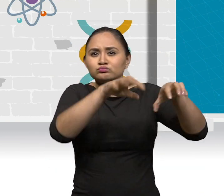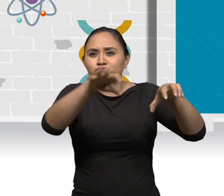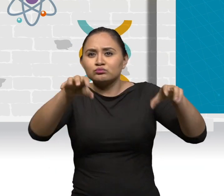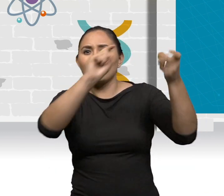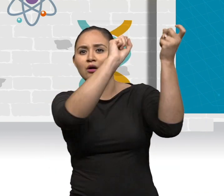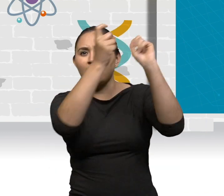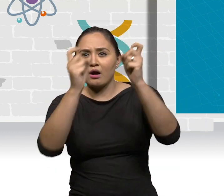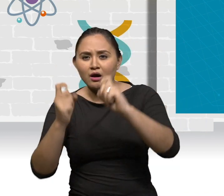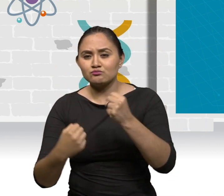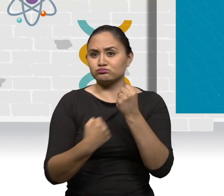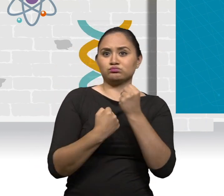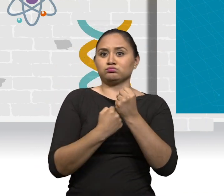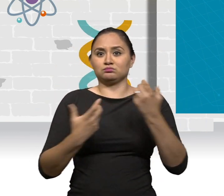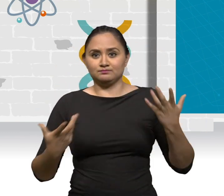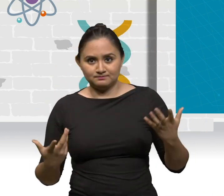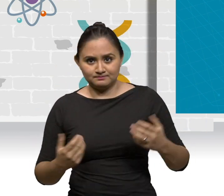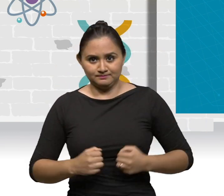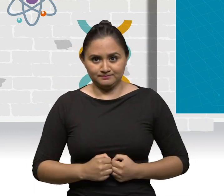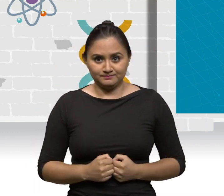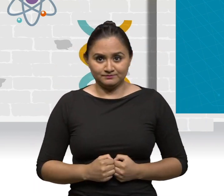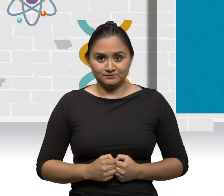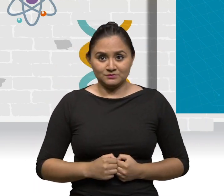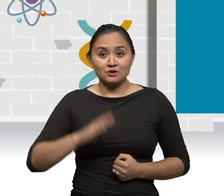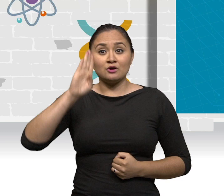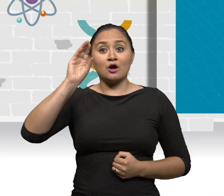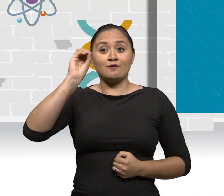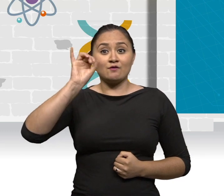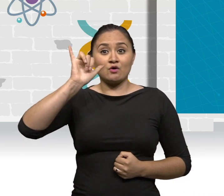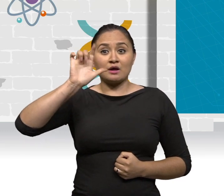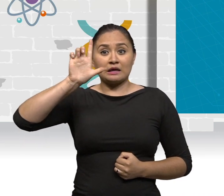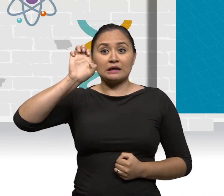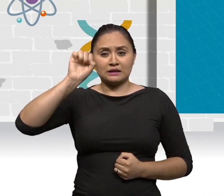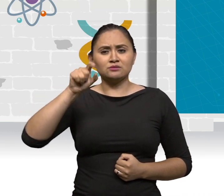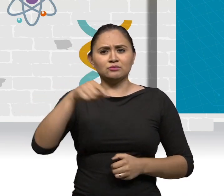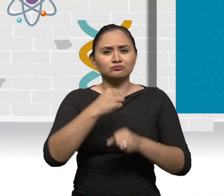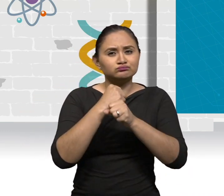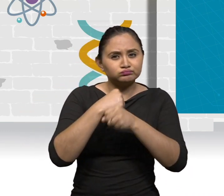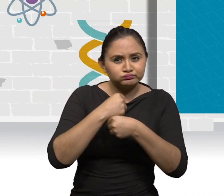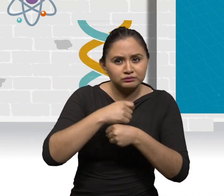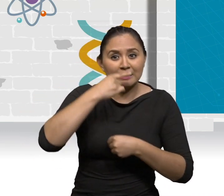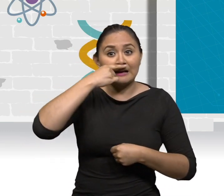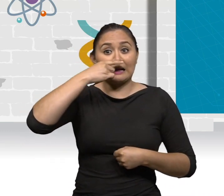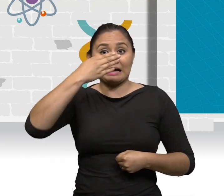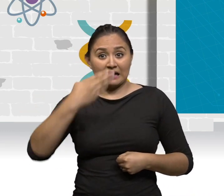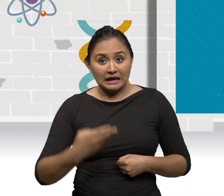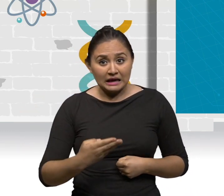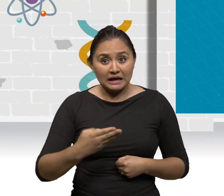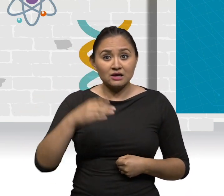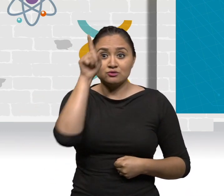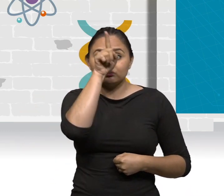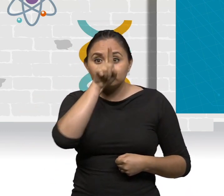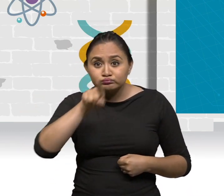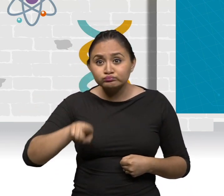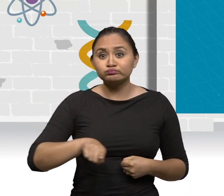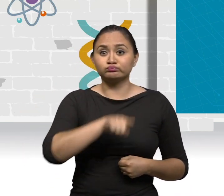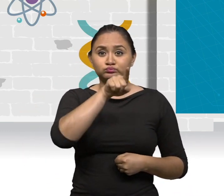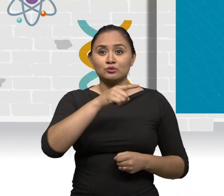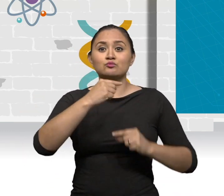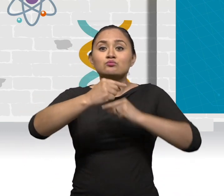variables que puedan afectar. Boyle tenía un gas en un manómetro, sometido a presión